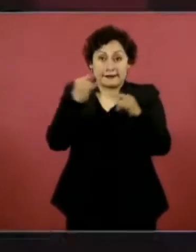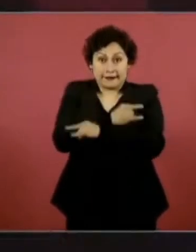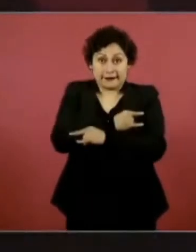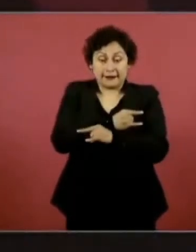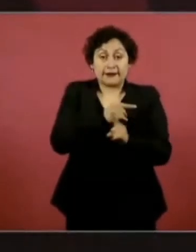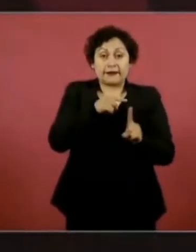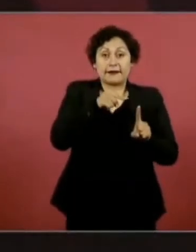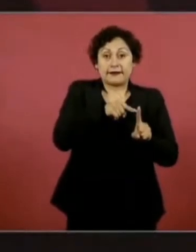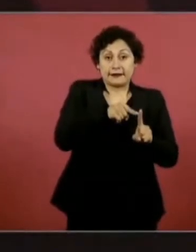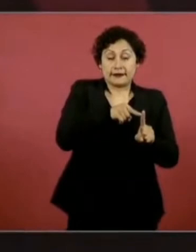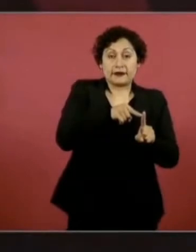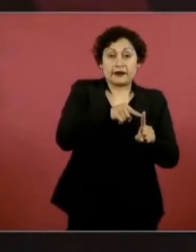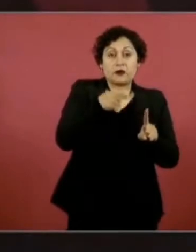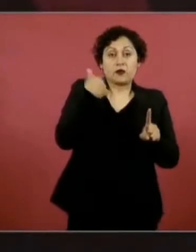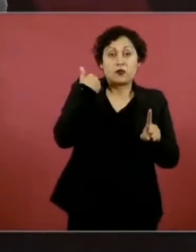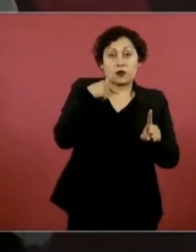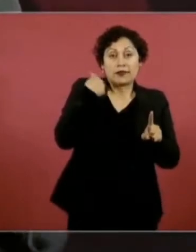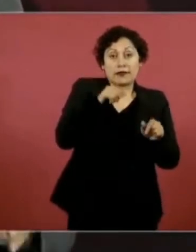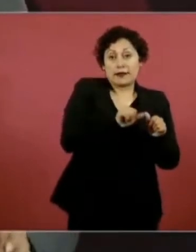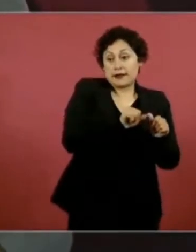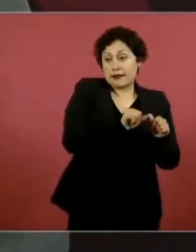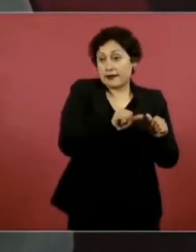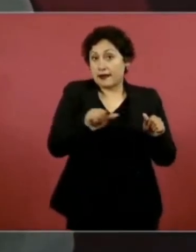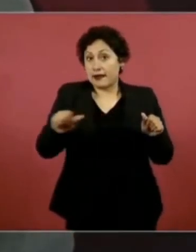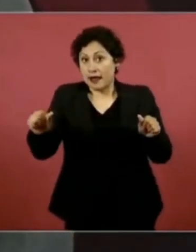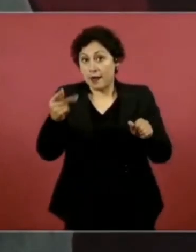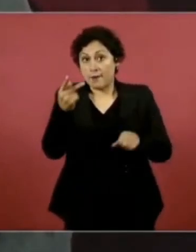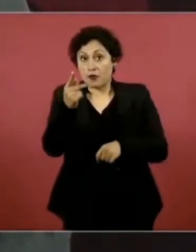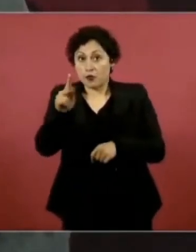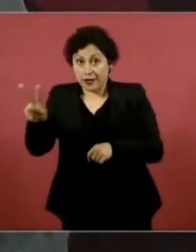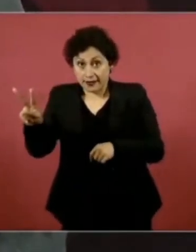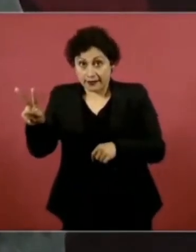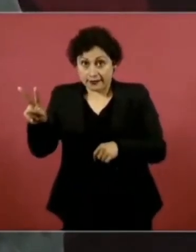a este Puerto